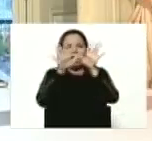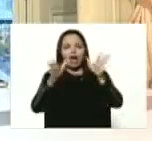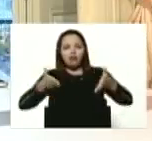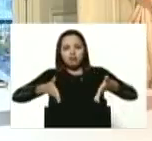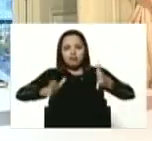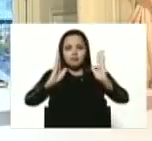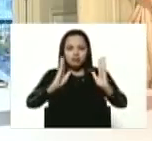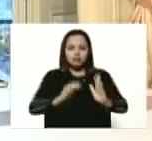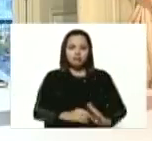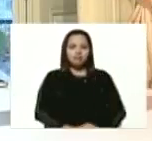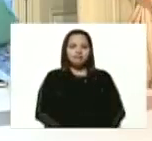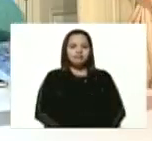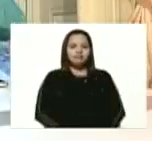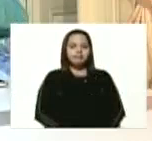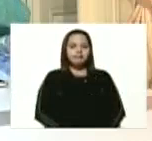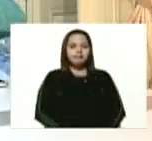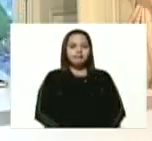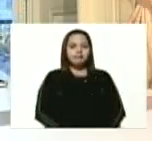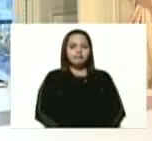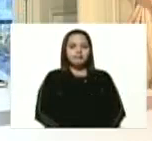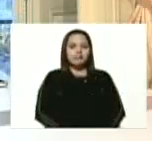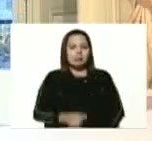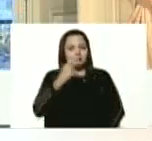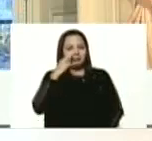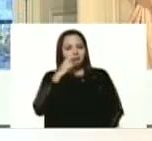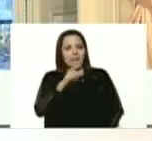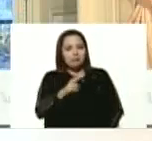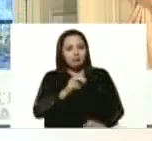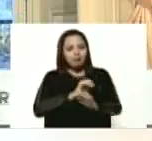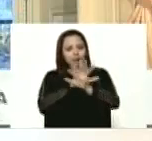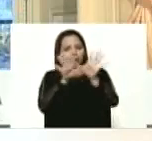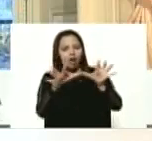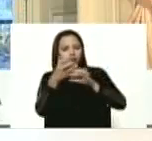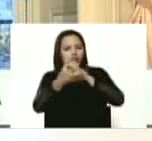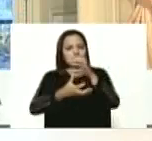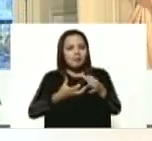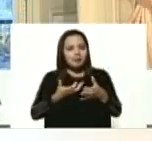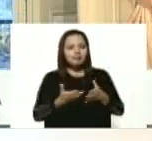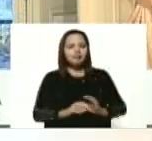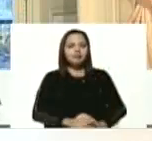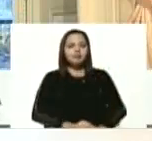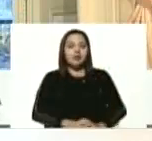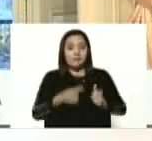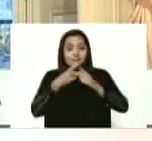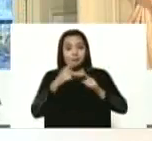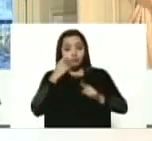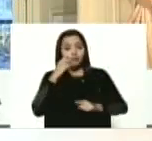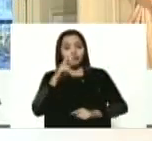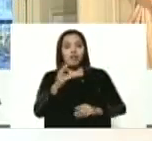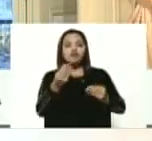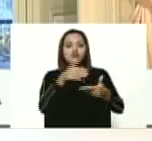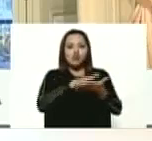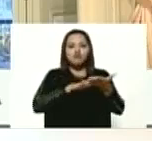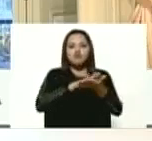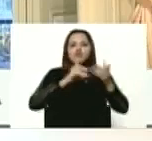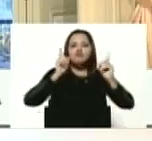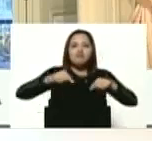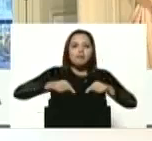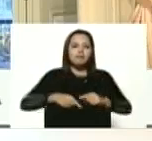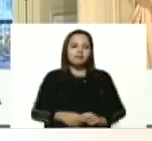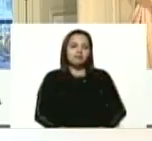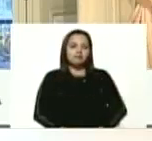estamos recorriendo. Ve más claro los problemas que tenemos. Pero ve más claro las soluciones que hay que aplicar.